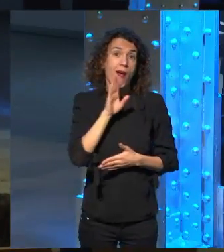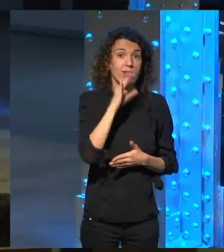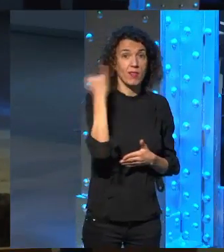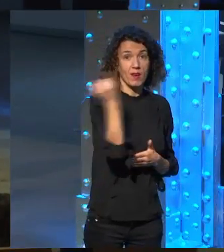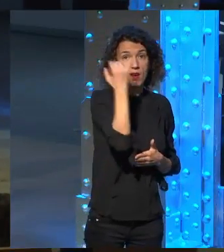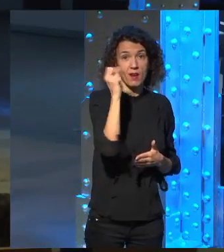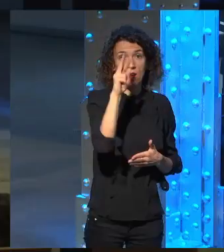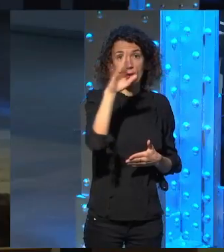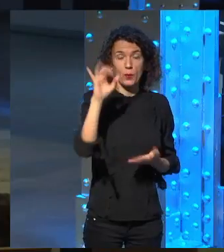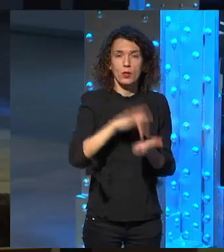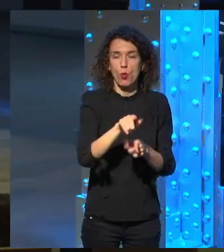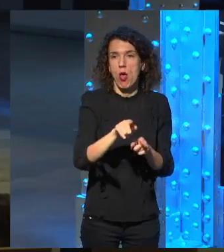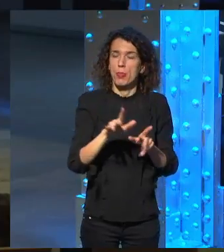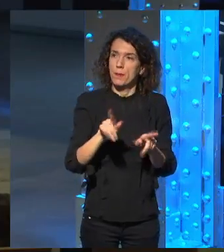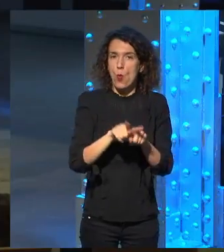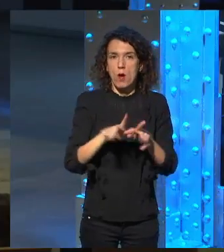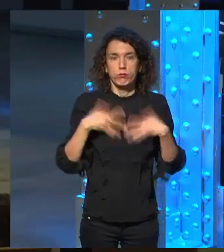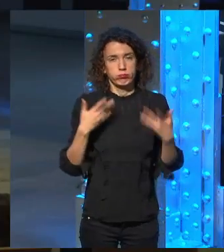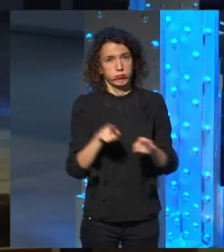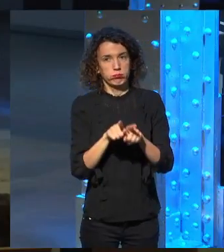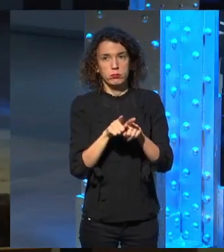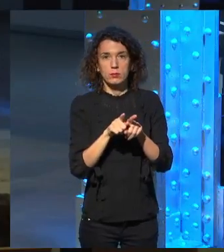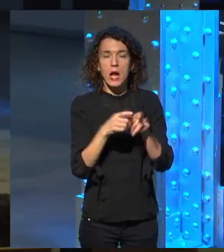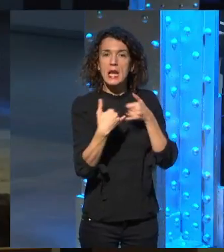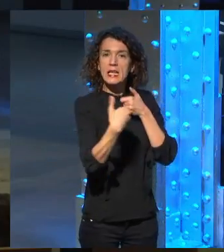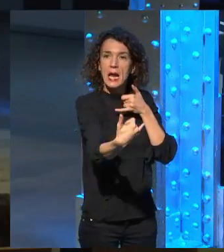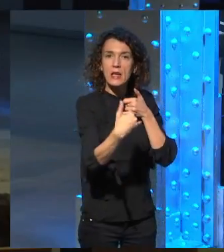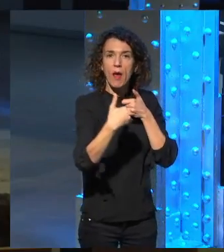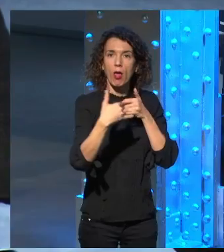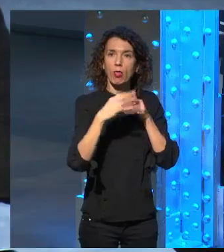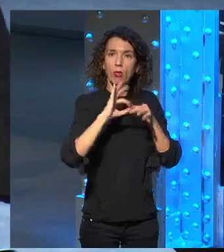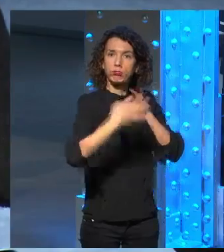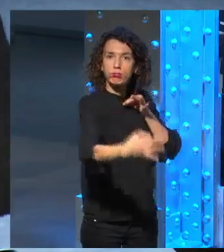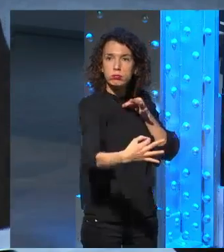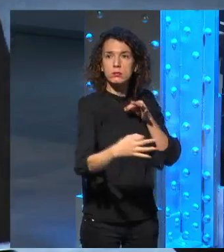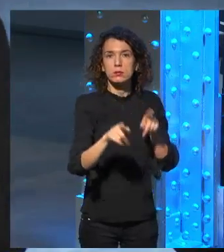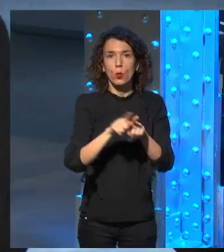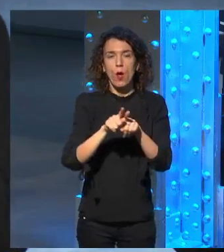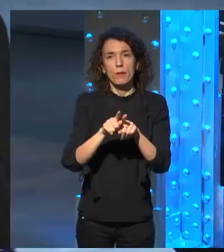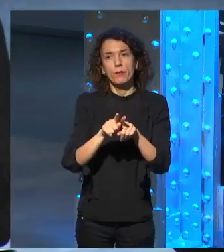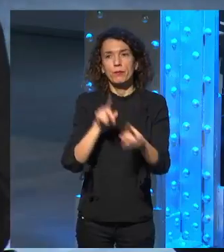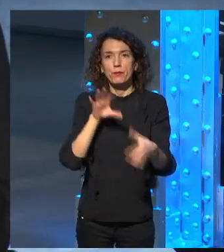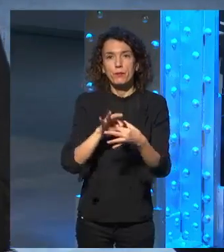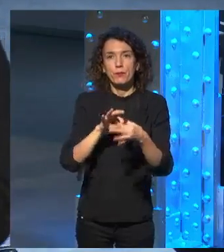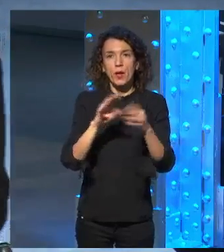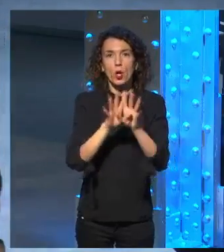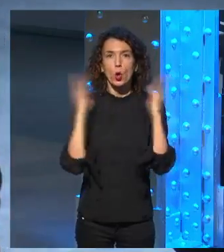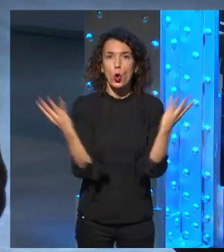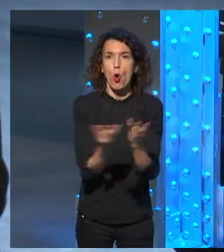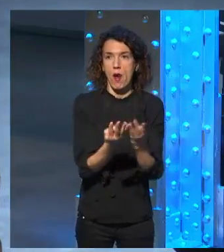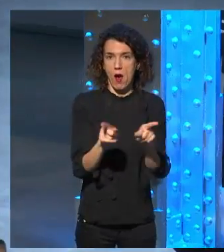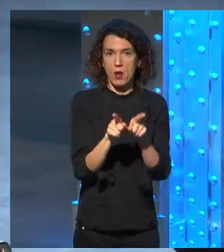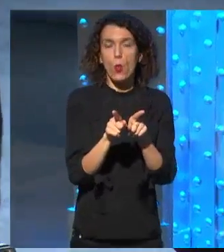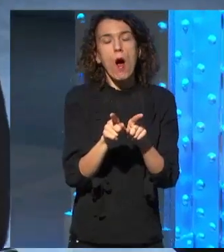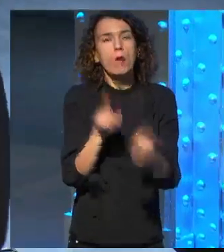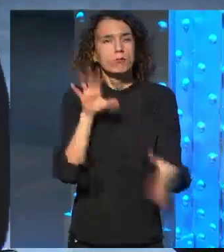todo, de repente, esta linearidad y claro discurso del coral, que es un coral y evidentemente es